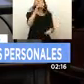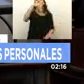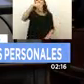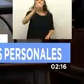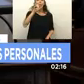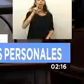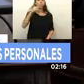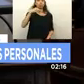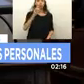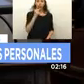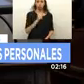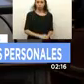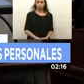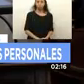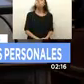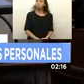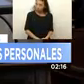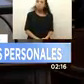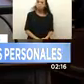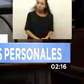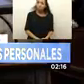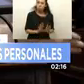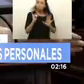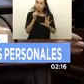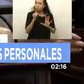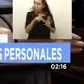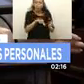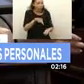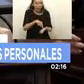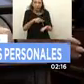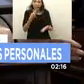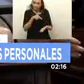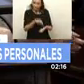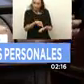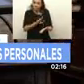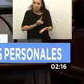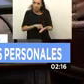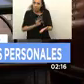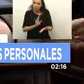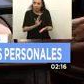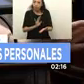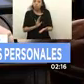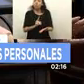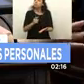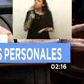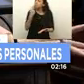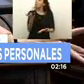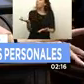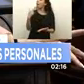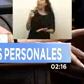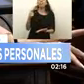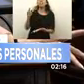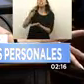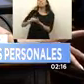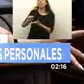plata si dice no no dice acá dice acá y le tomo El desafío al senador